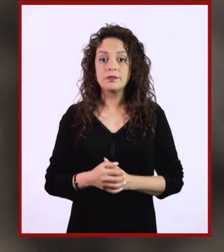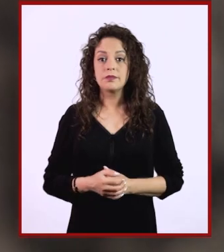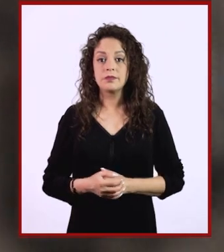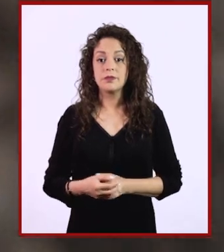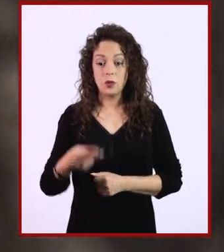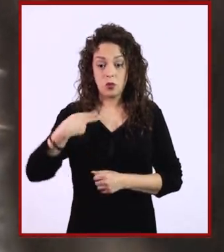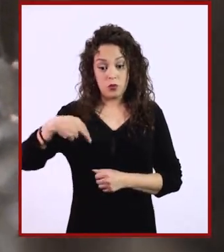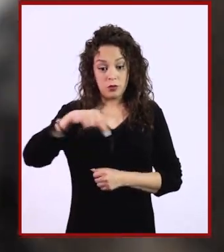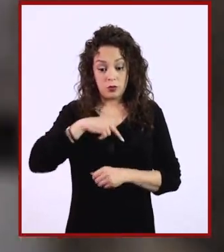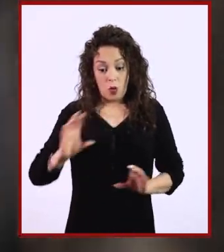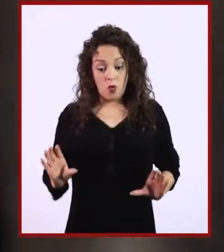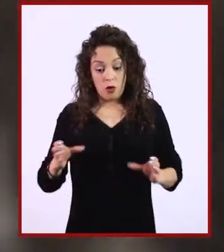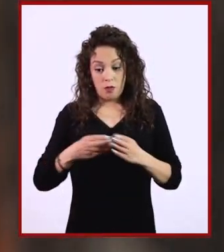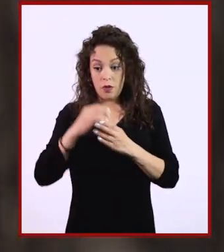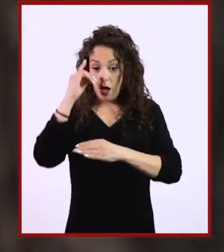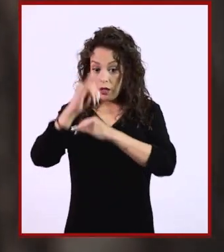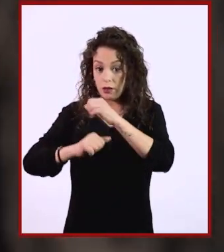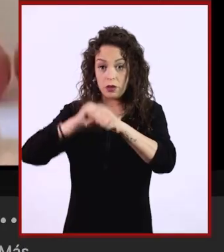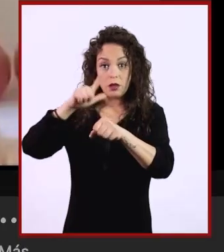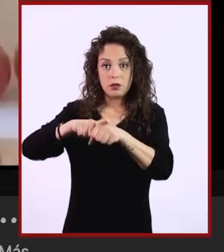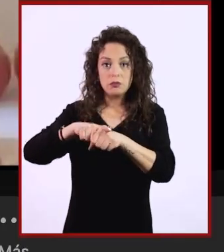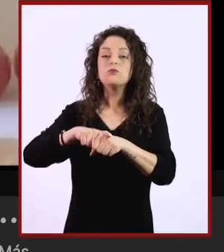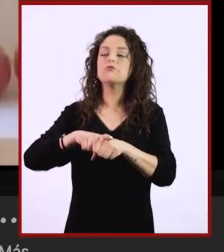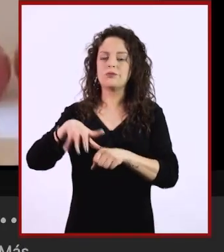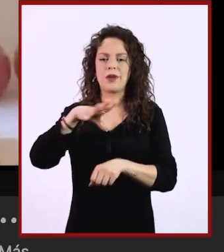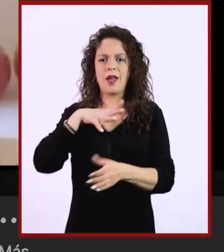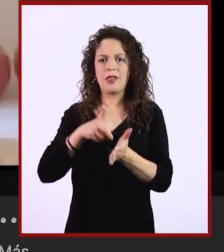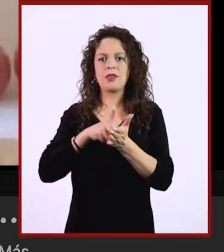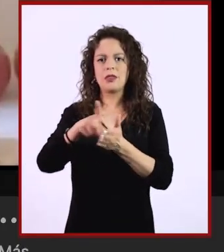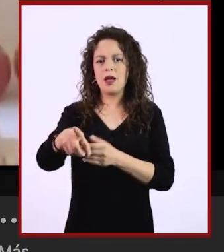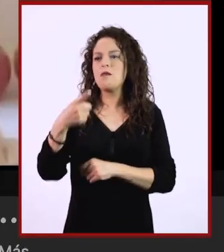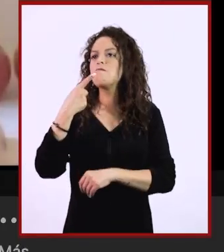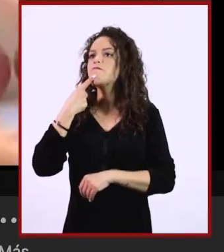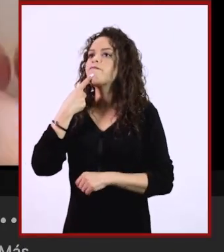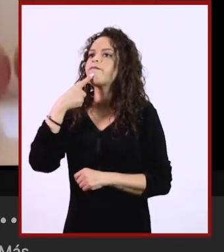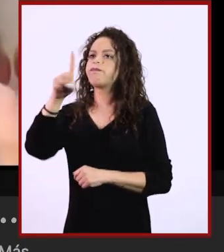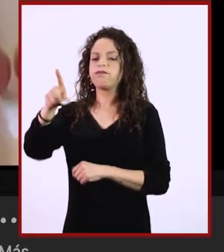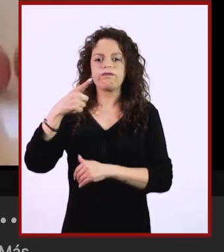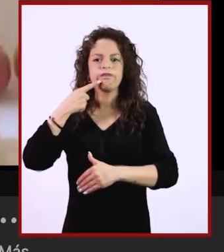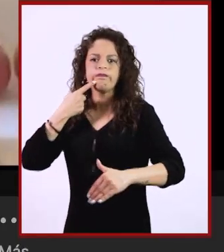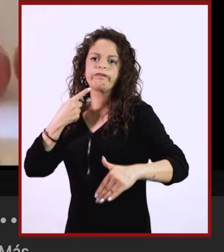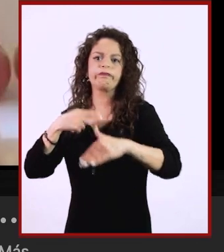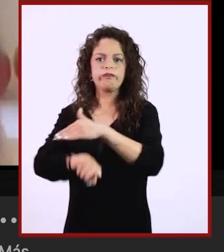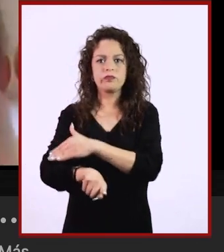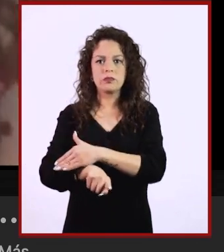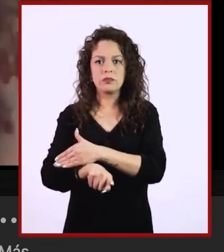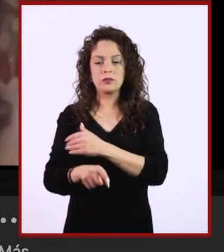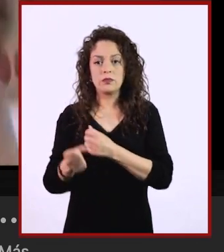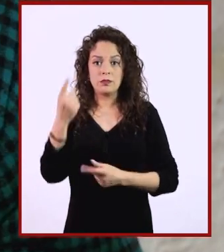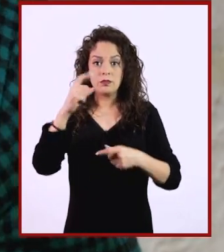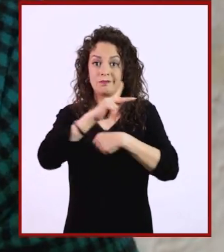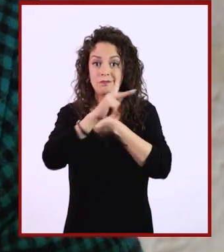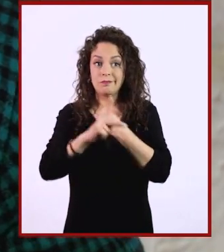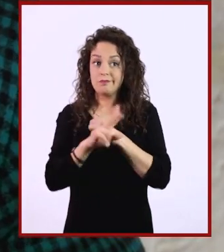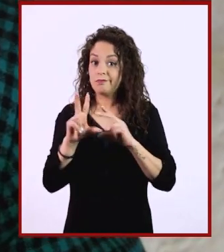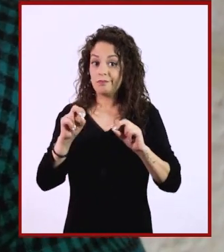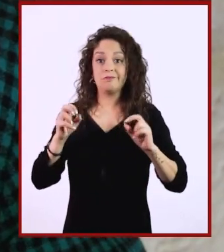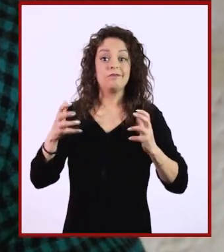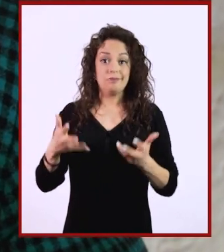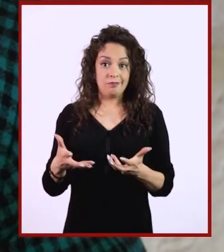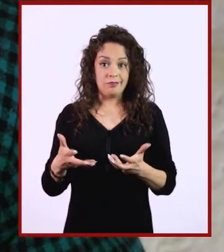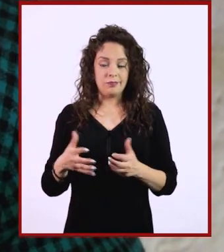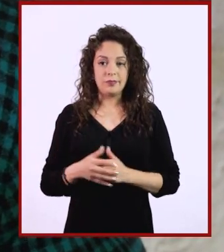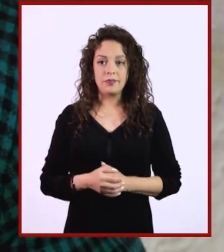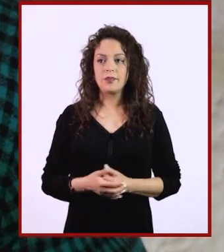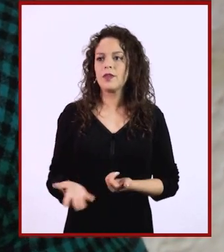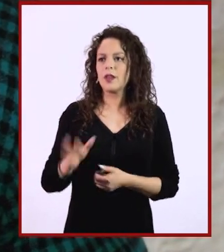esta comunidad internacional tenemos el derecho a demandarlo, ¿no? Si en dado caso los países no lo hacen, ¿no? Daniela, ¿cuáles crees